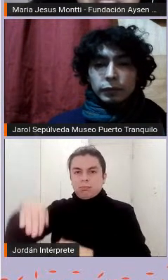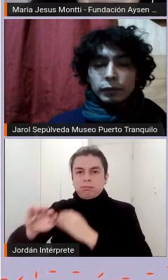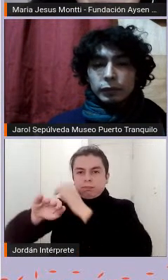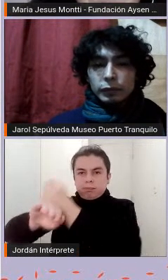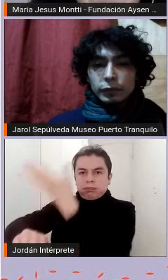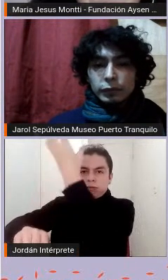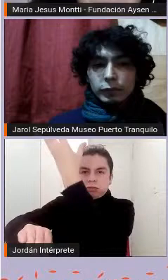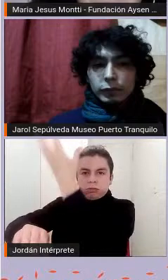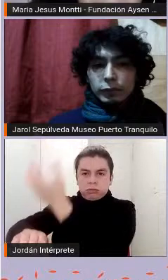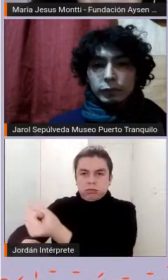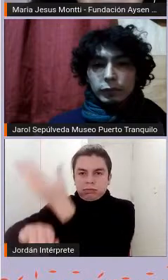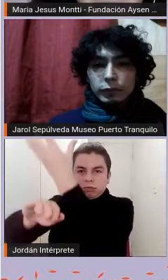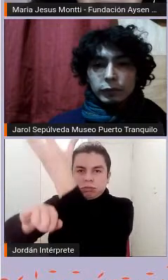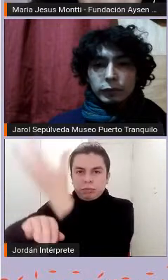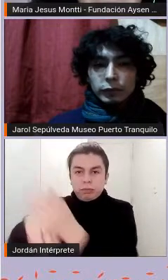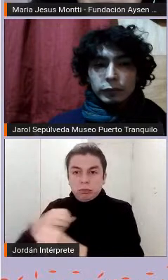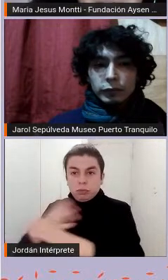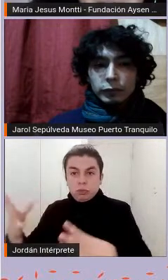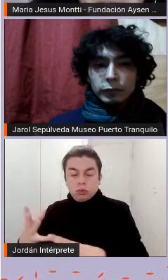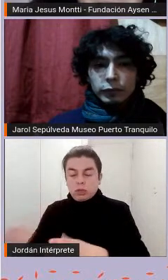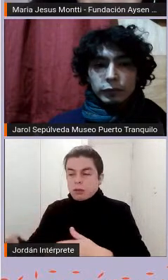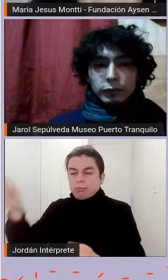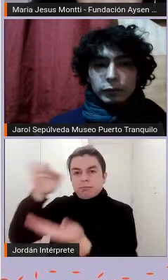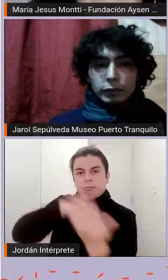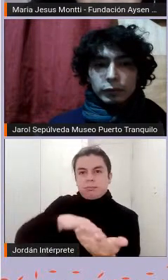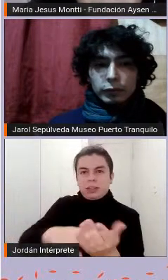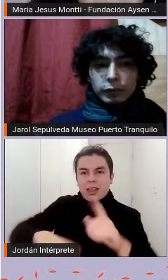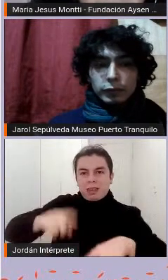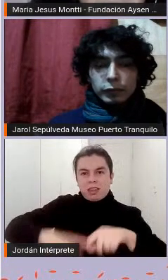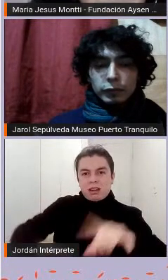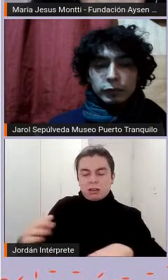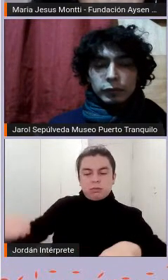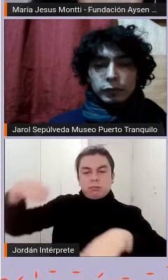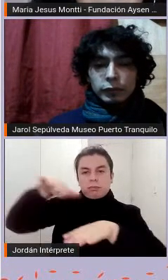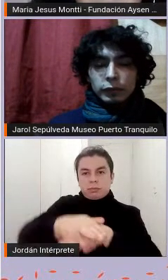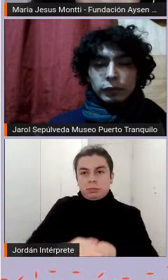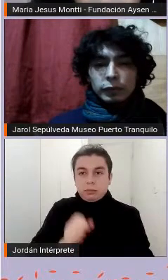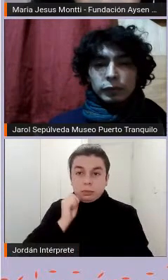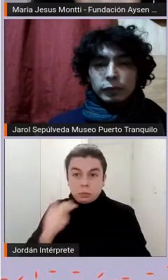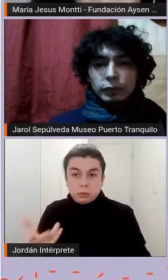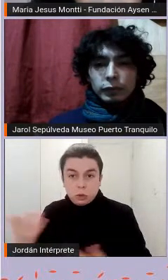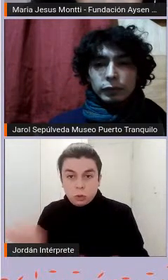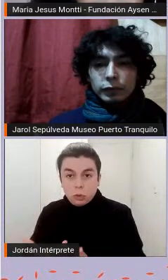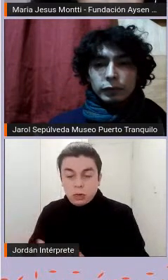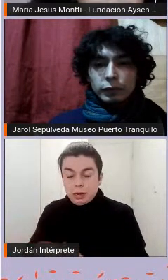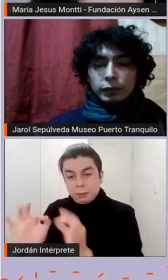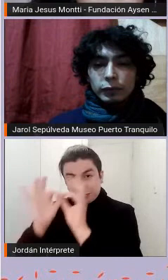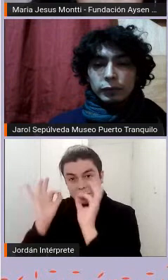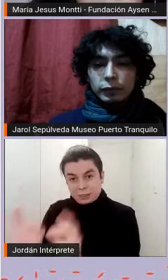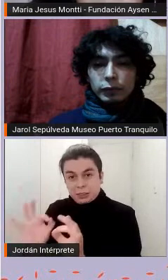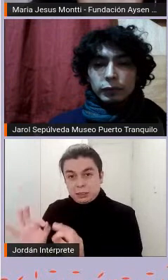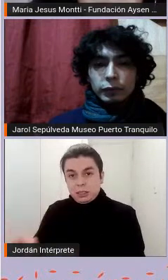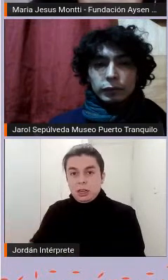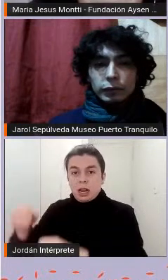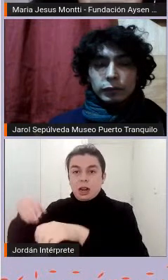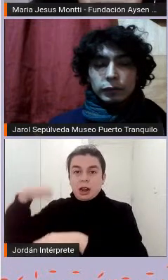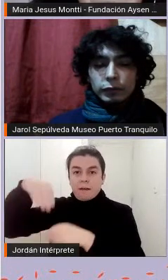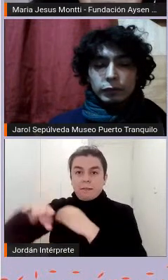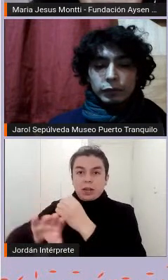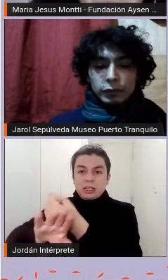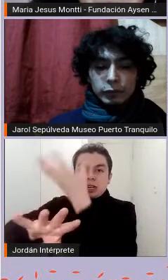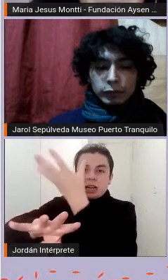En específico, un ejemplar que se llama Ballena Sei. Estas son noticias que dan la vuelta al mundo,